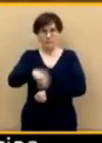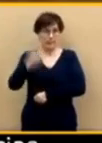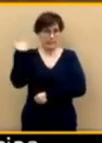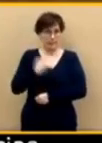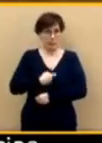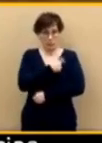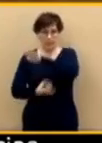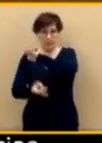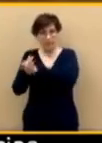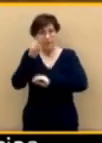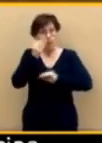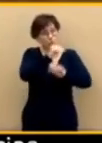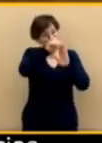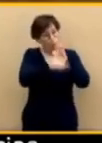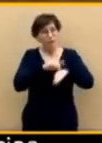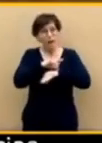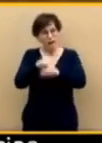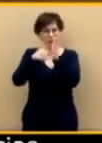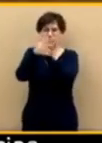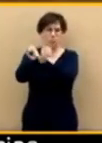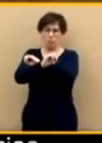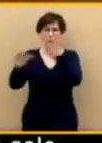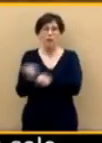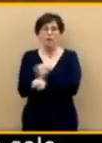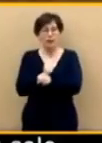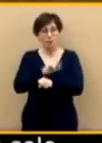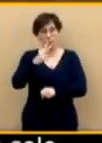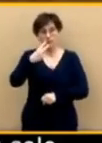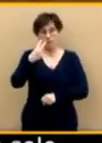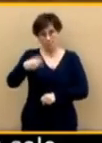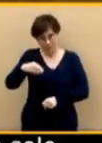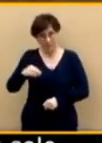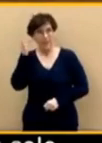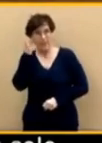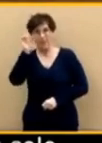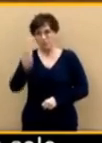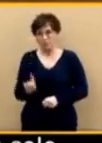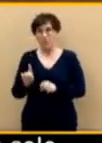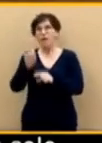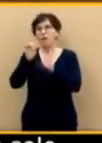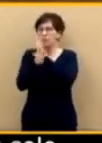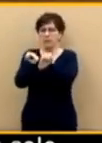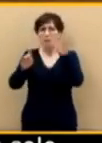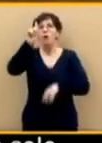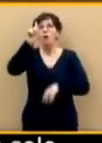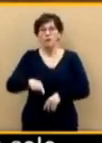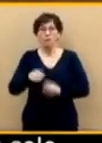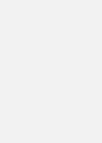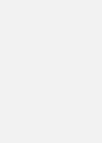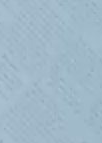esta agenda suya no solo detalla las actividades de la vicepresidenta primera, también precisa con nitidez sus capacidades.